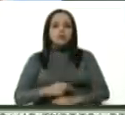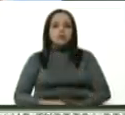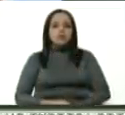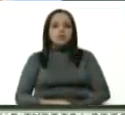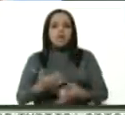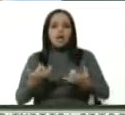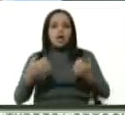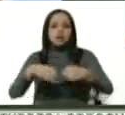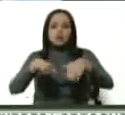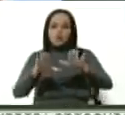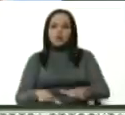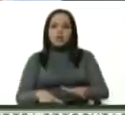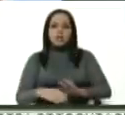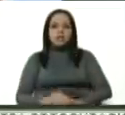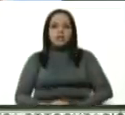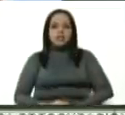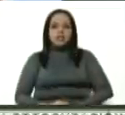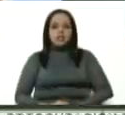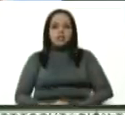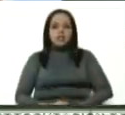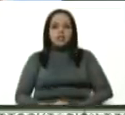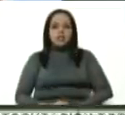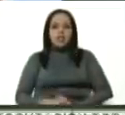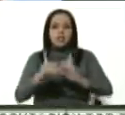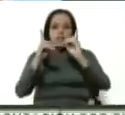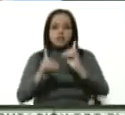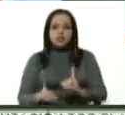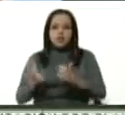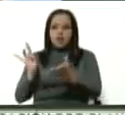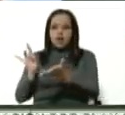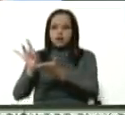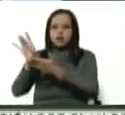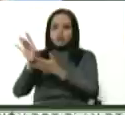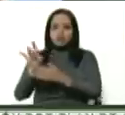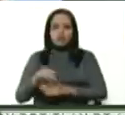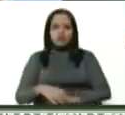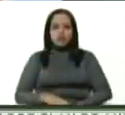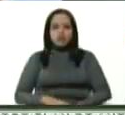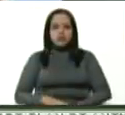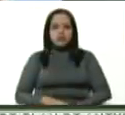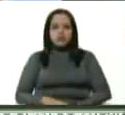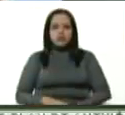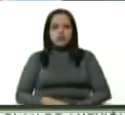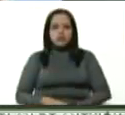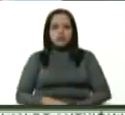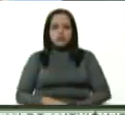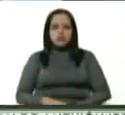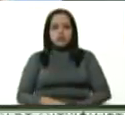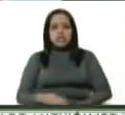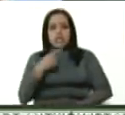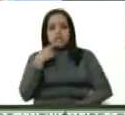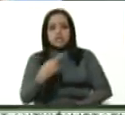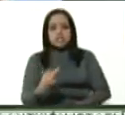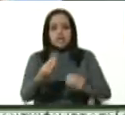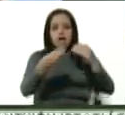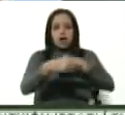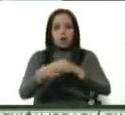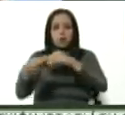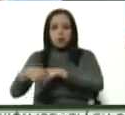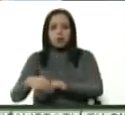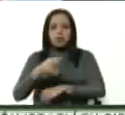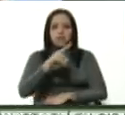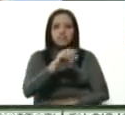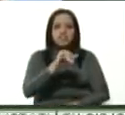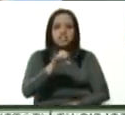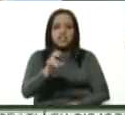la decisión de la expulsión, según la Convención Diplomática de Viena, de la representante